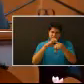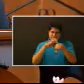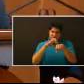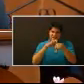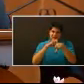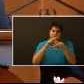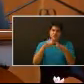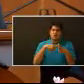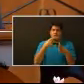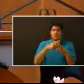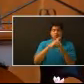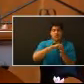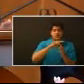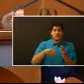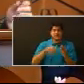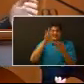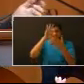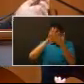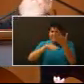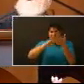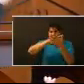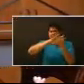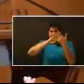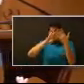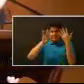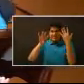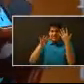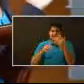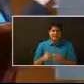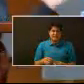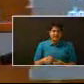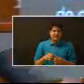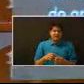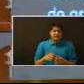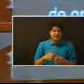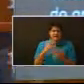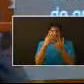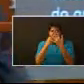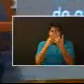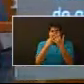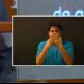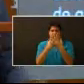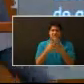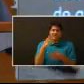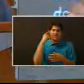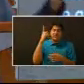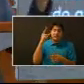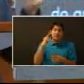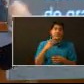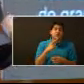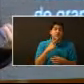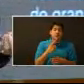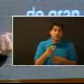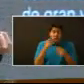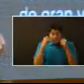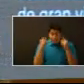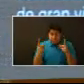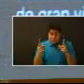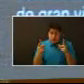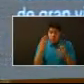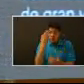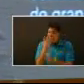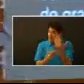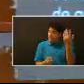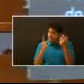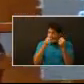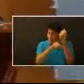estaba en la cárcel. Y entonces viene, ¿cómo lo despertó a él el Señor? Le mandó a un ángel,